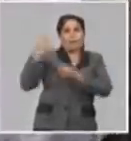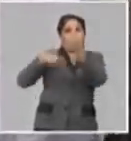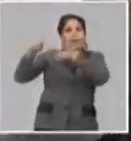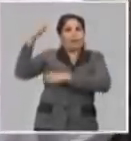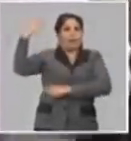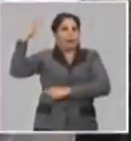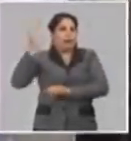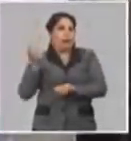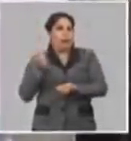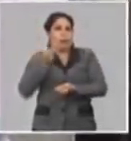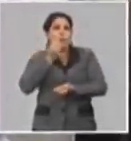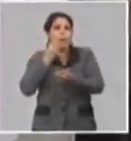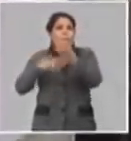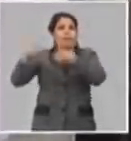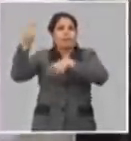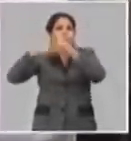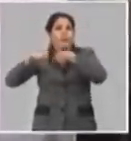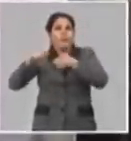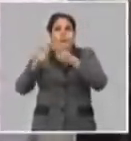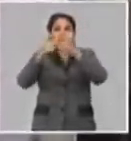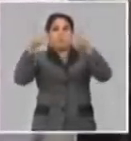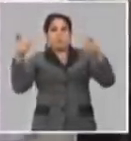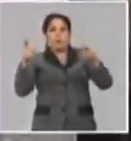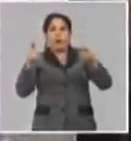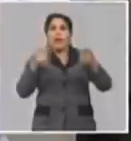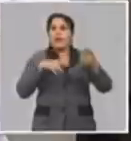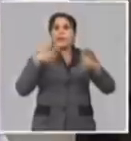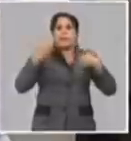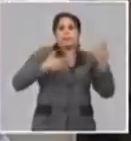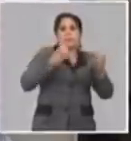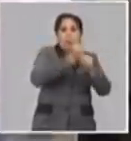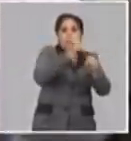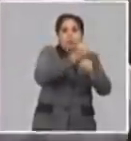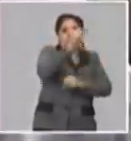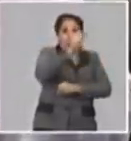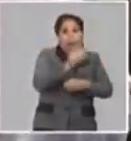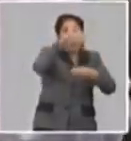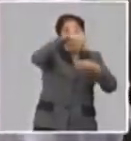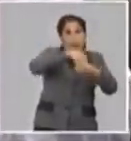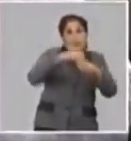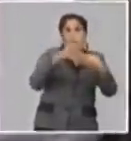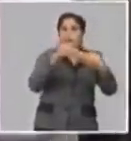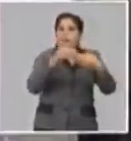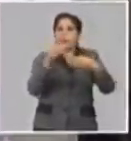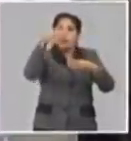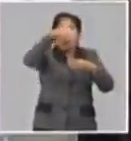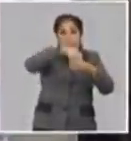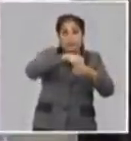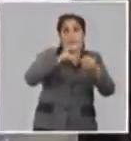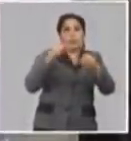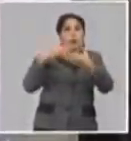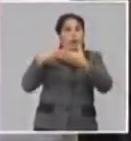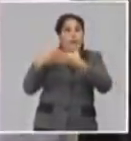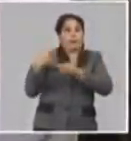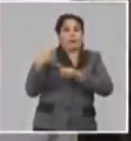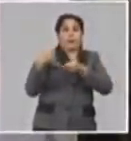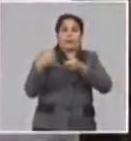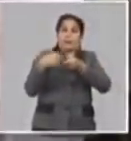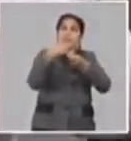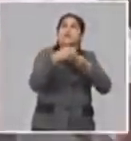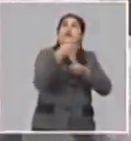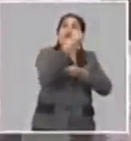esos productos puedan exportarse y buscar incentivos para que la divisa que entra al país por esa exportación, una parte de esa